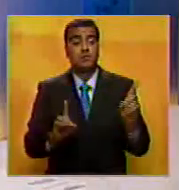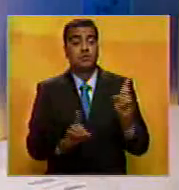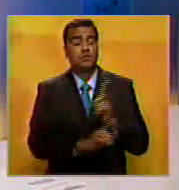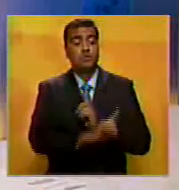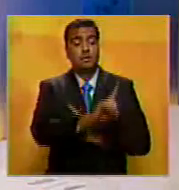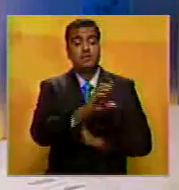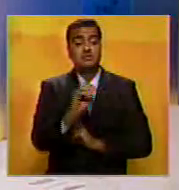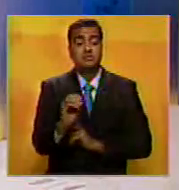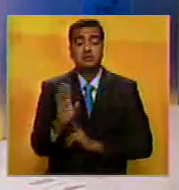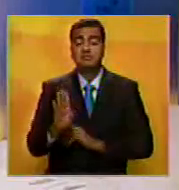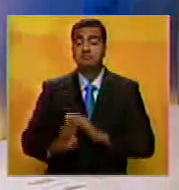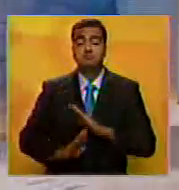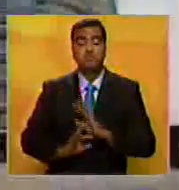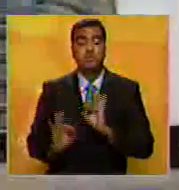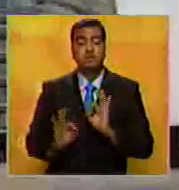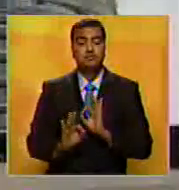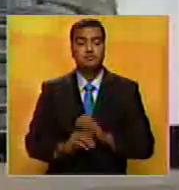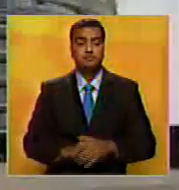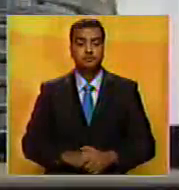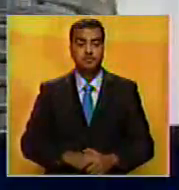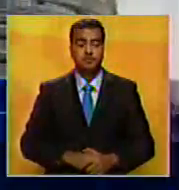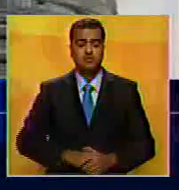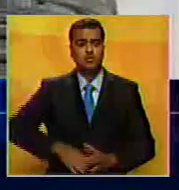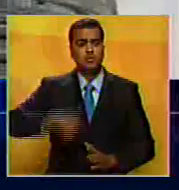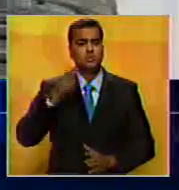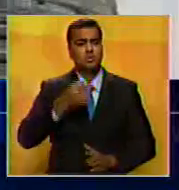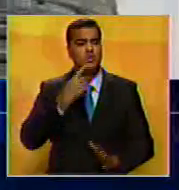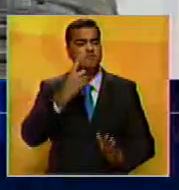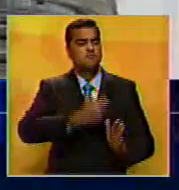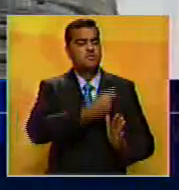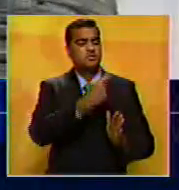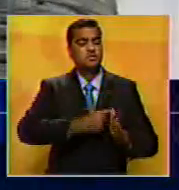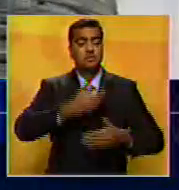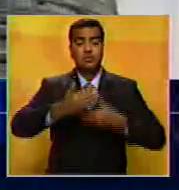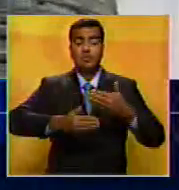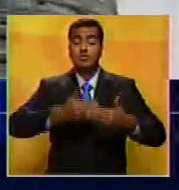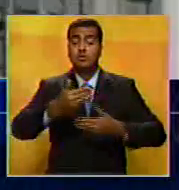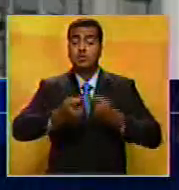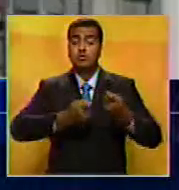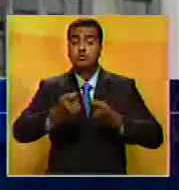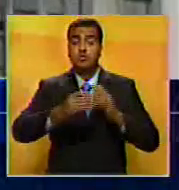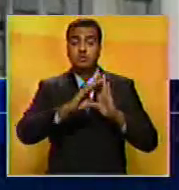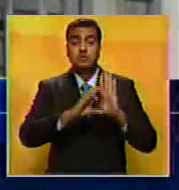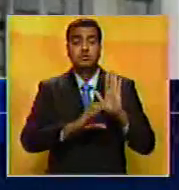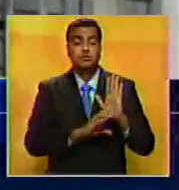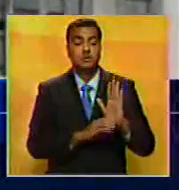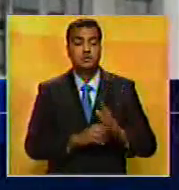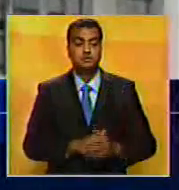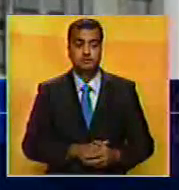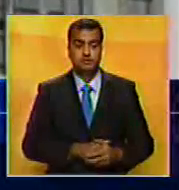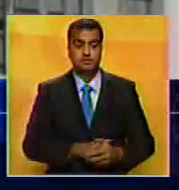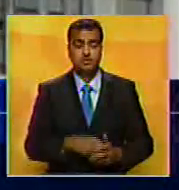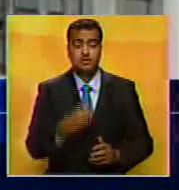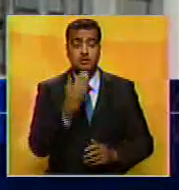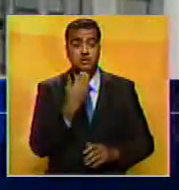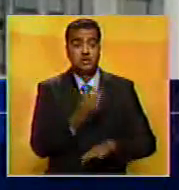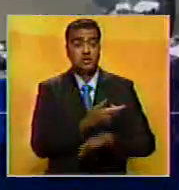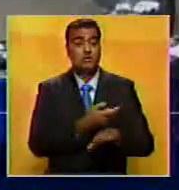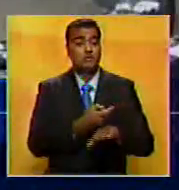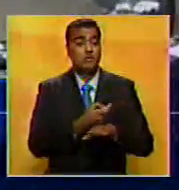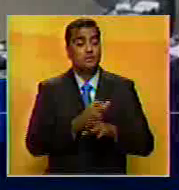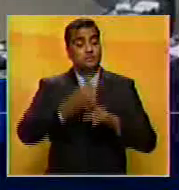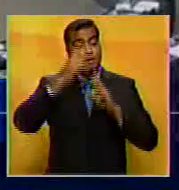100 abstenciones. El Pleno condenó lo que llamó violación continua del orden constitucional y solicitó al gobierno